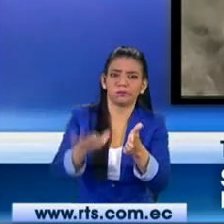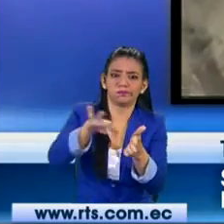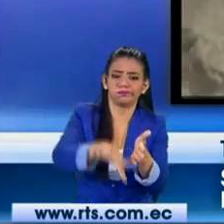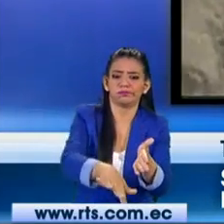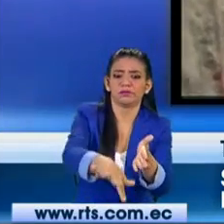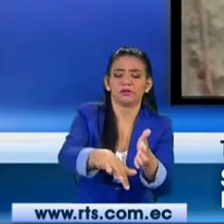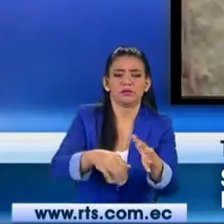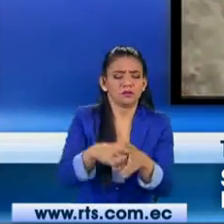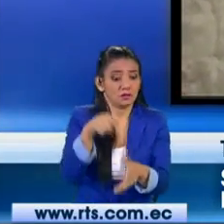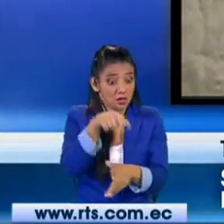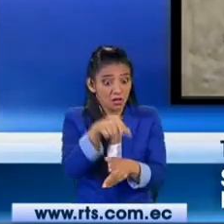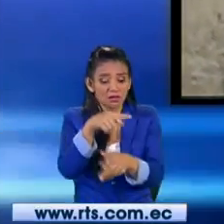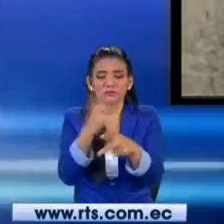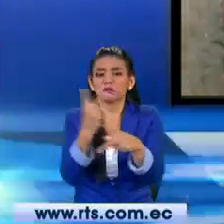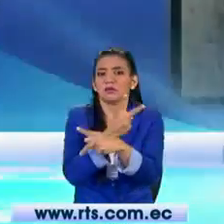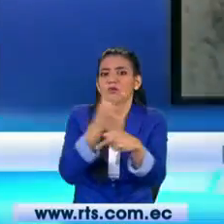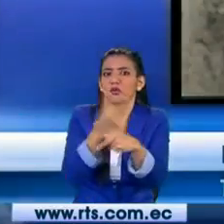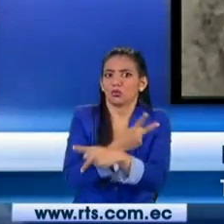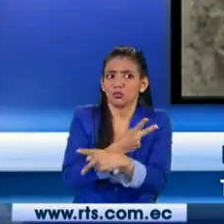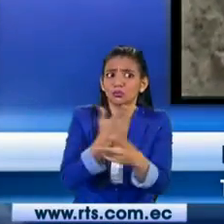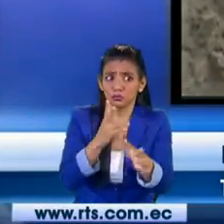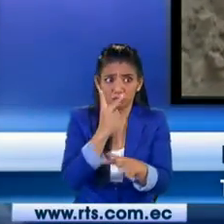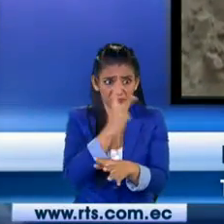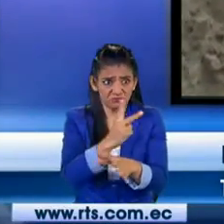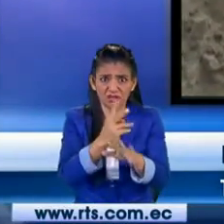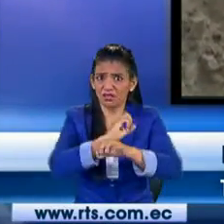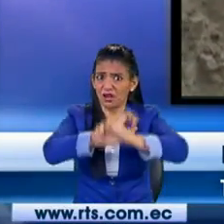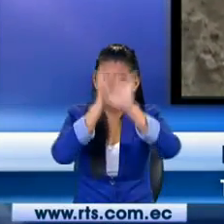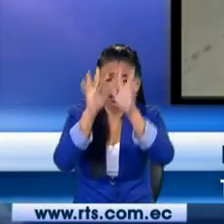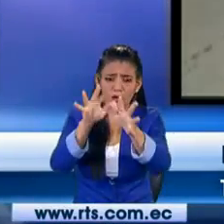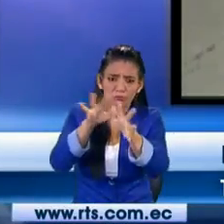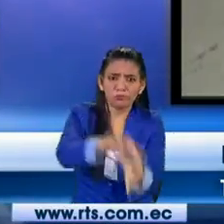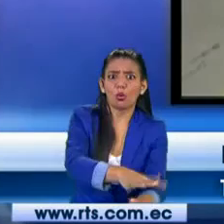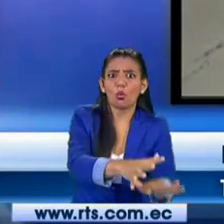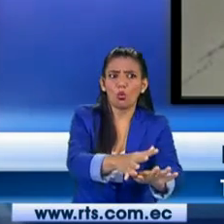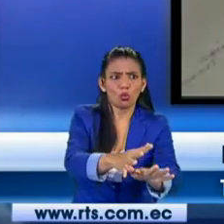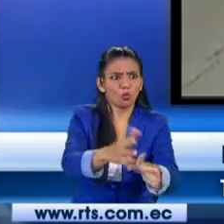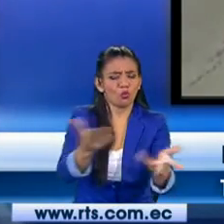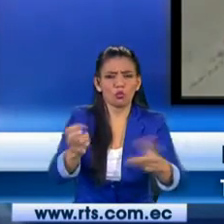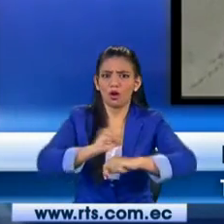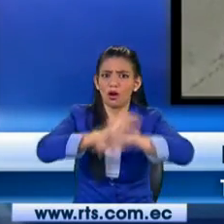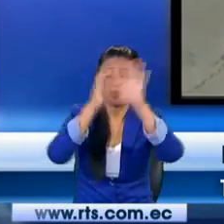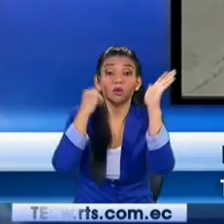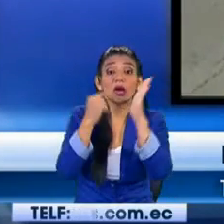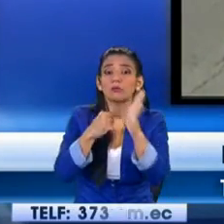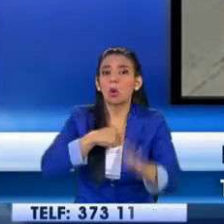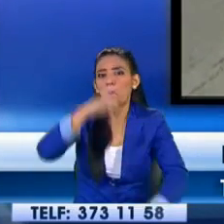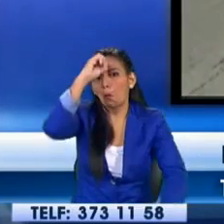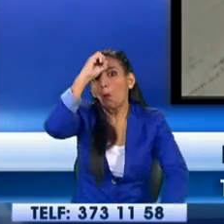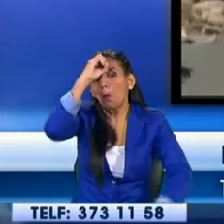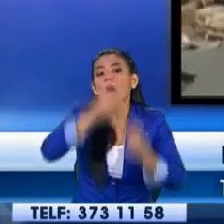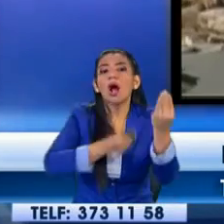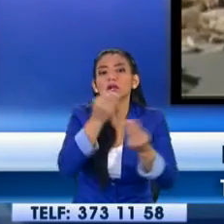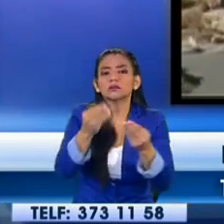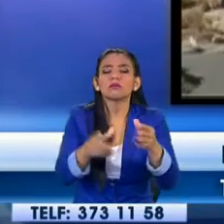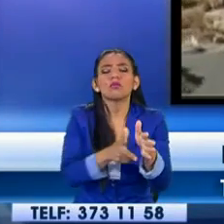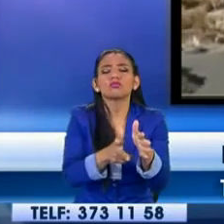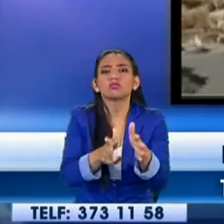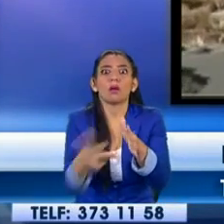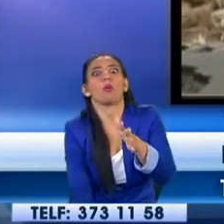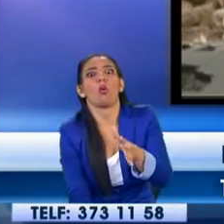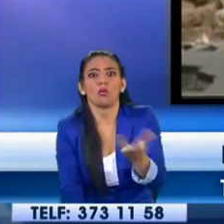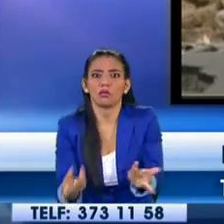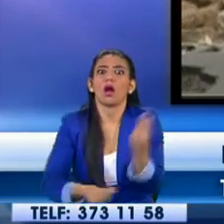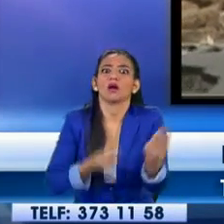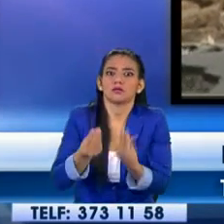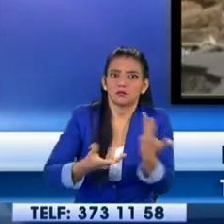Está bastante peligroso porque se ha salido un buen pedazo. Y no sé, eso, uno que no sabe, se puede orillar mucho y se